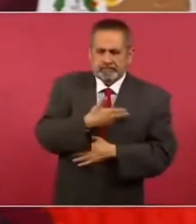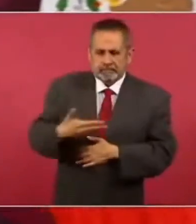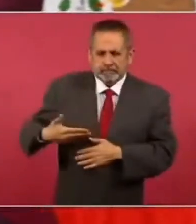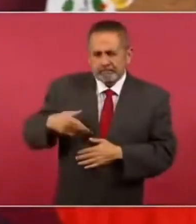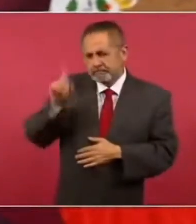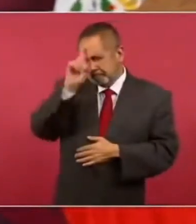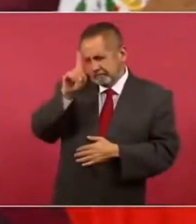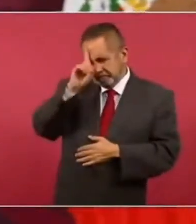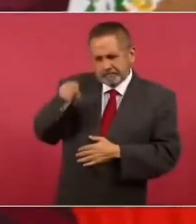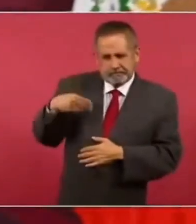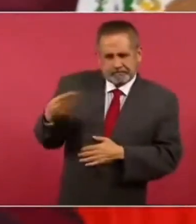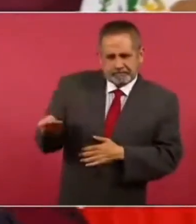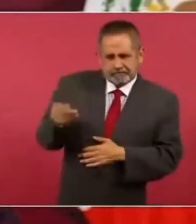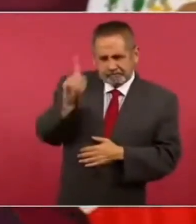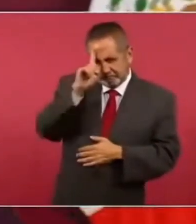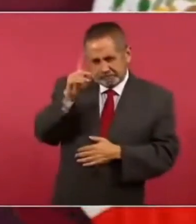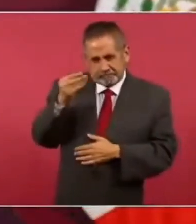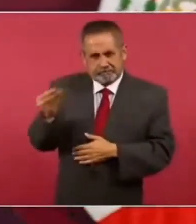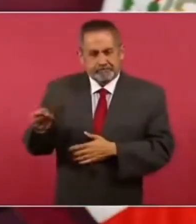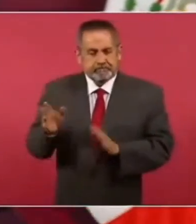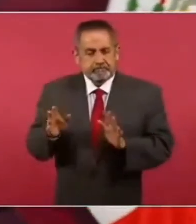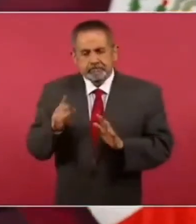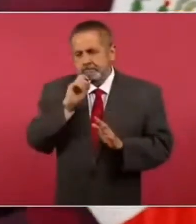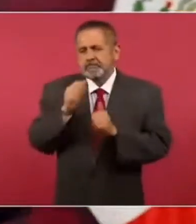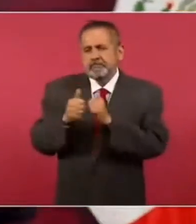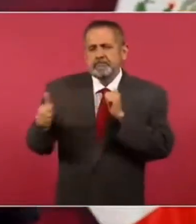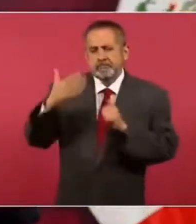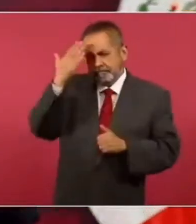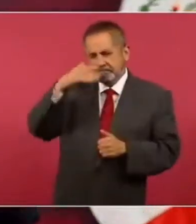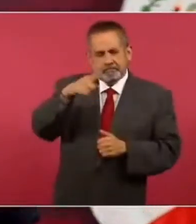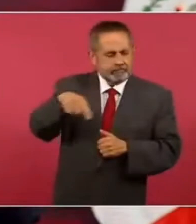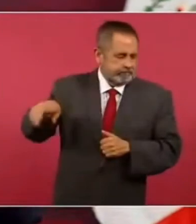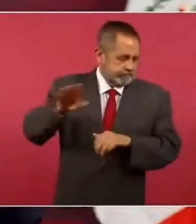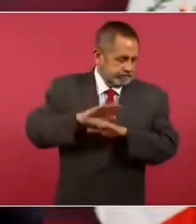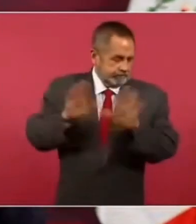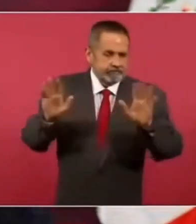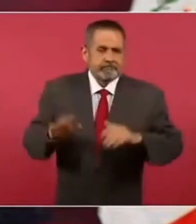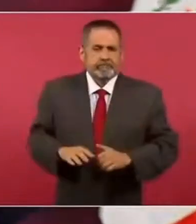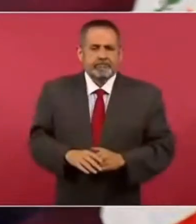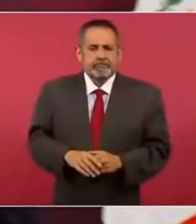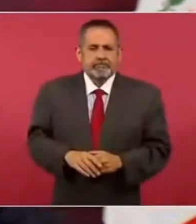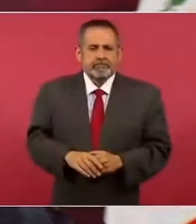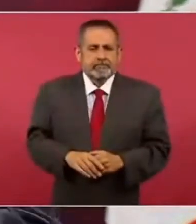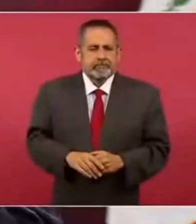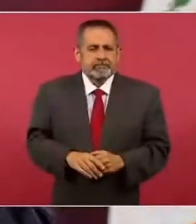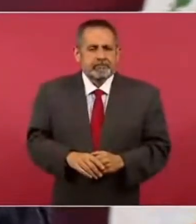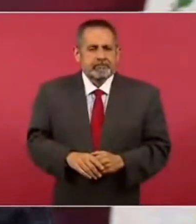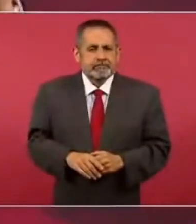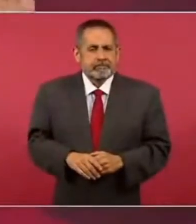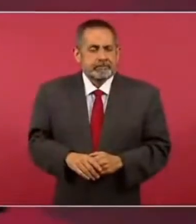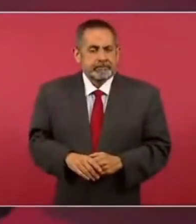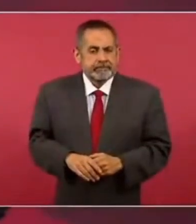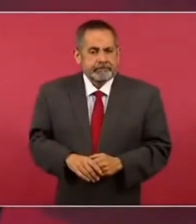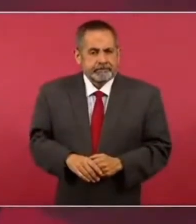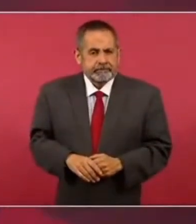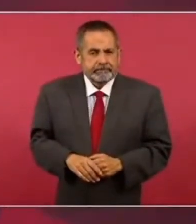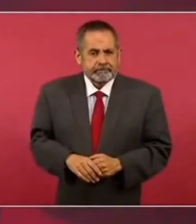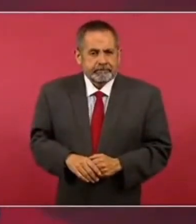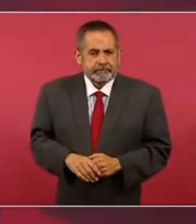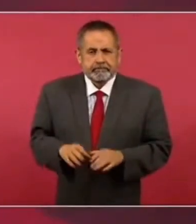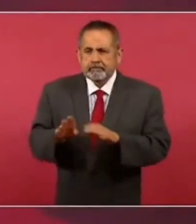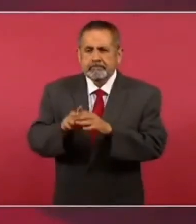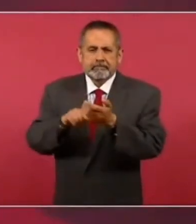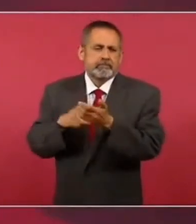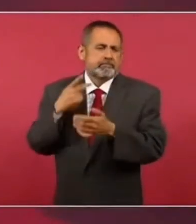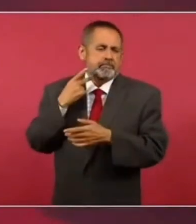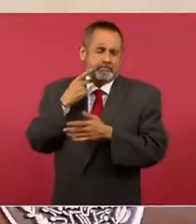Recomendarle, ¿no? También ya saben ustedes cómo es la